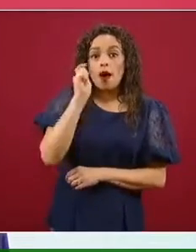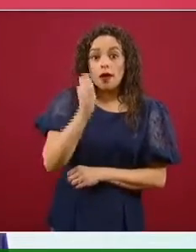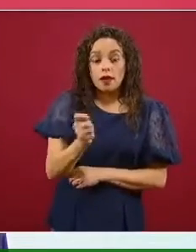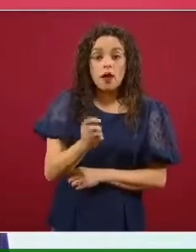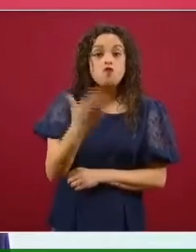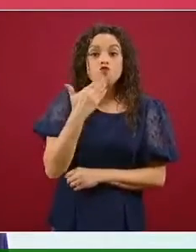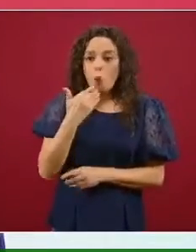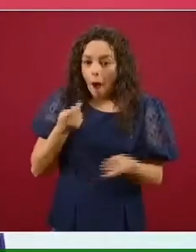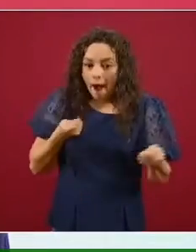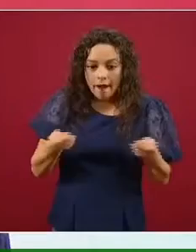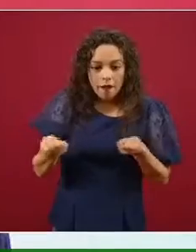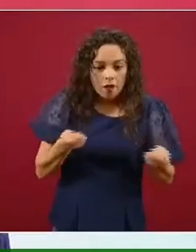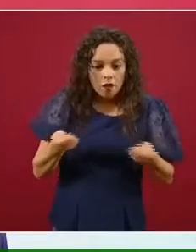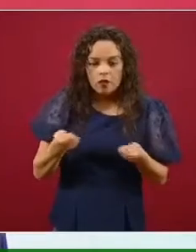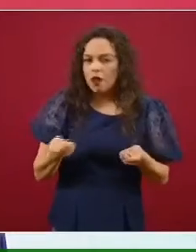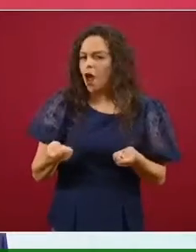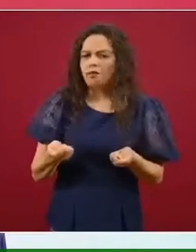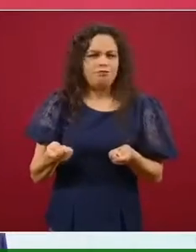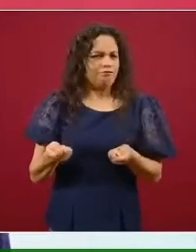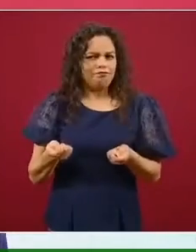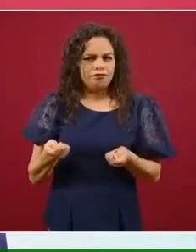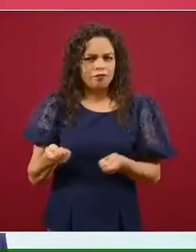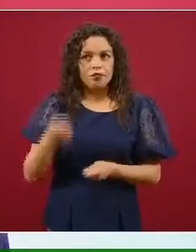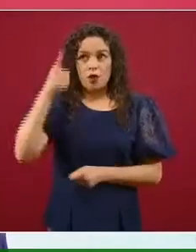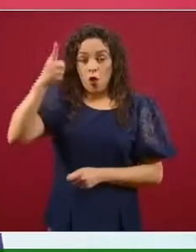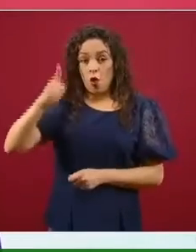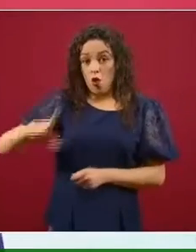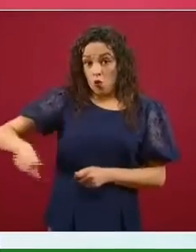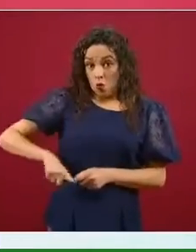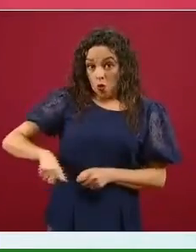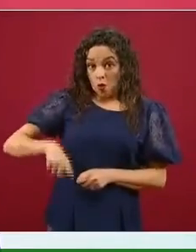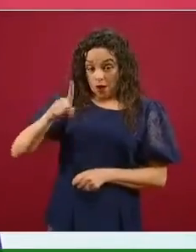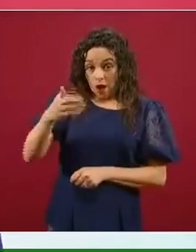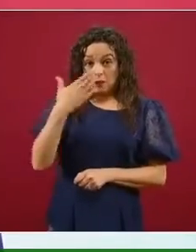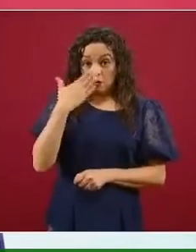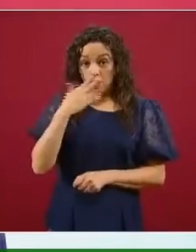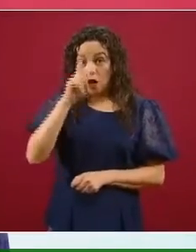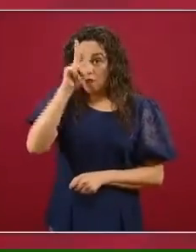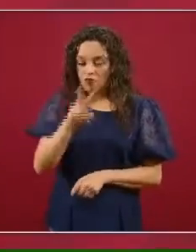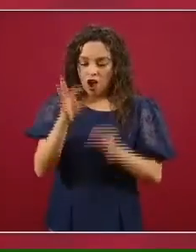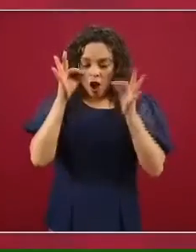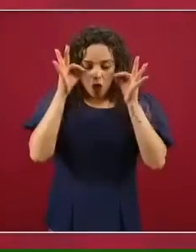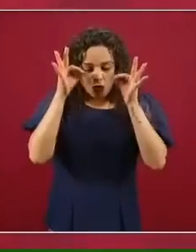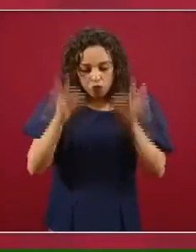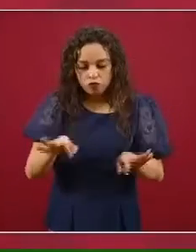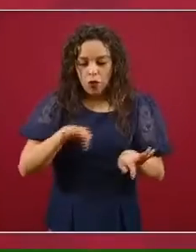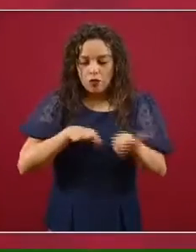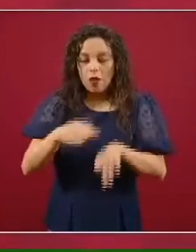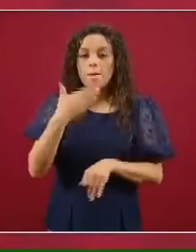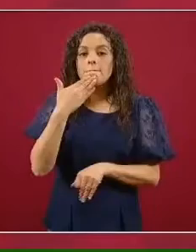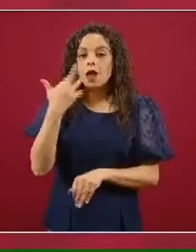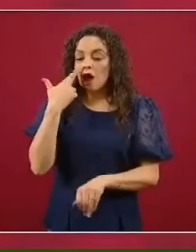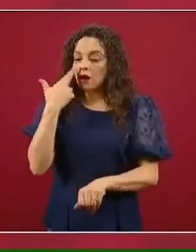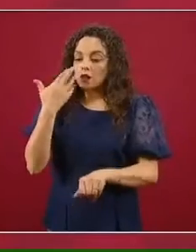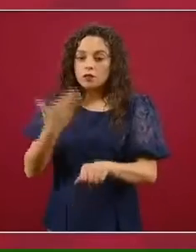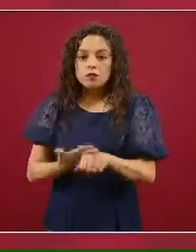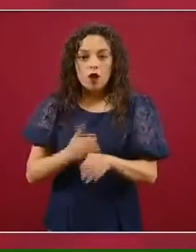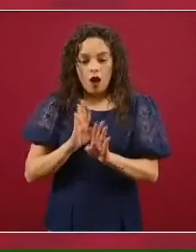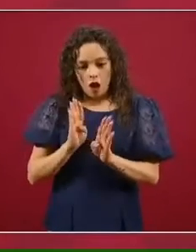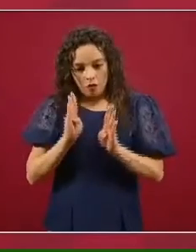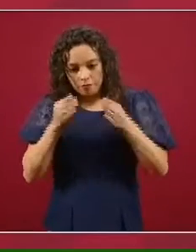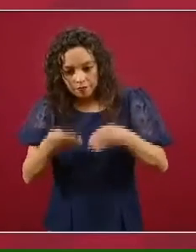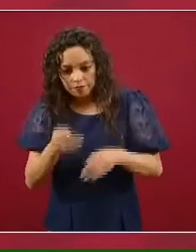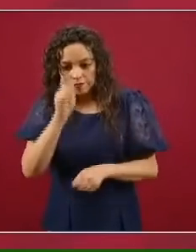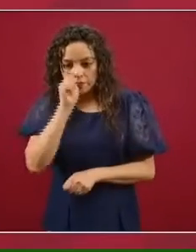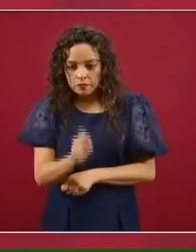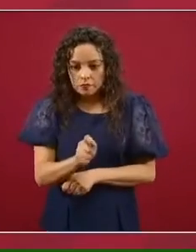del control. El gobierno de Sonora ha hecho un trabajo muy adecuado, muy responsable, enfocándose a las medidas